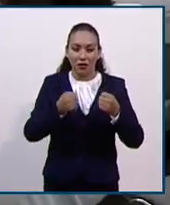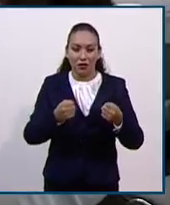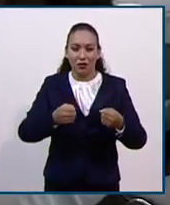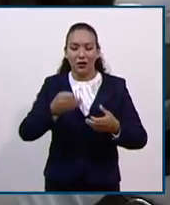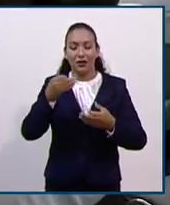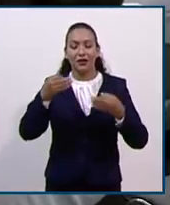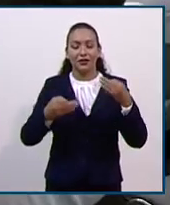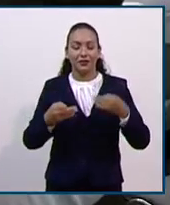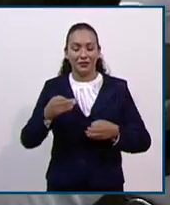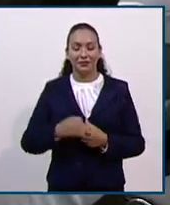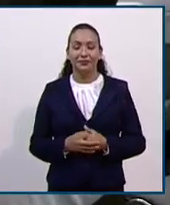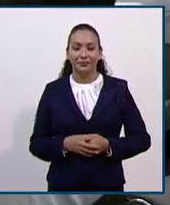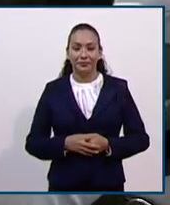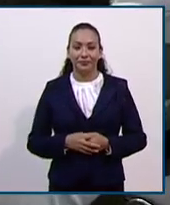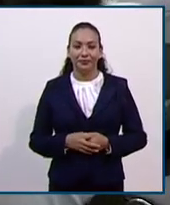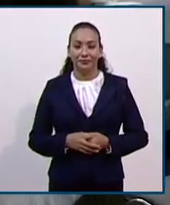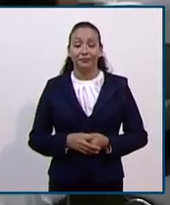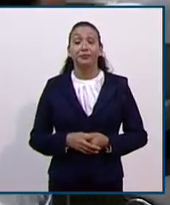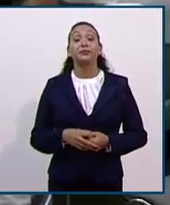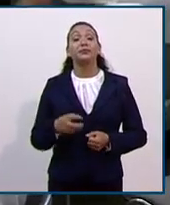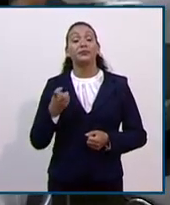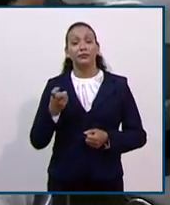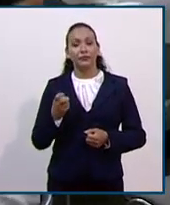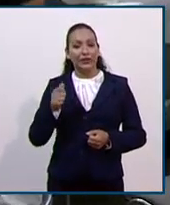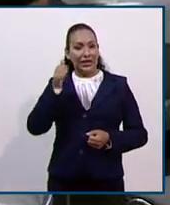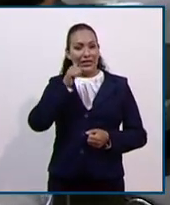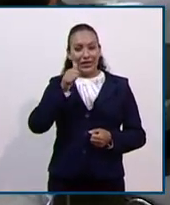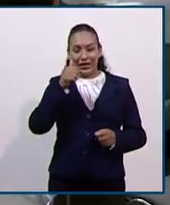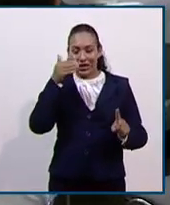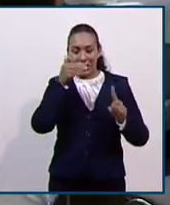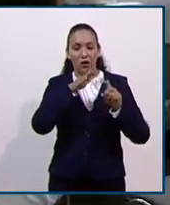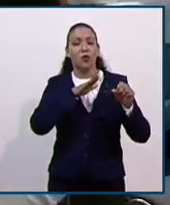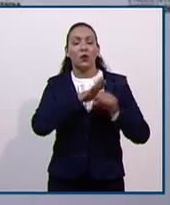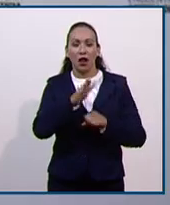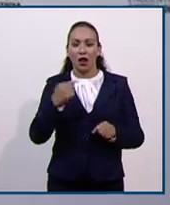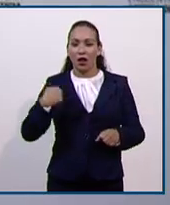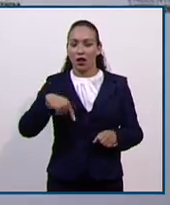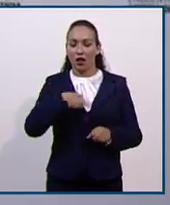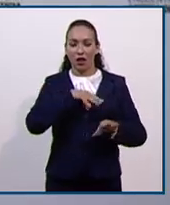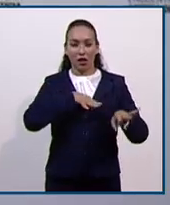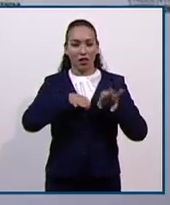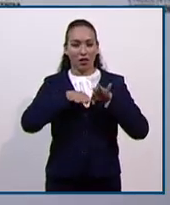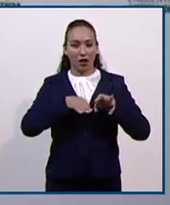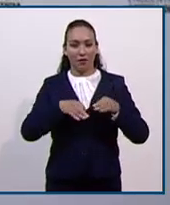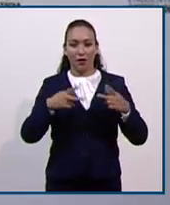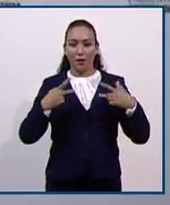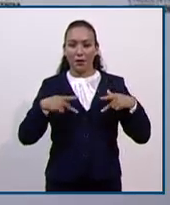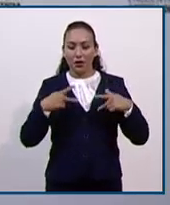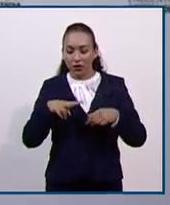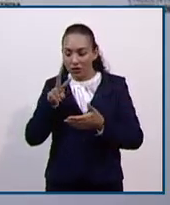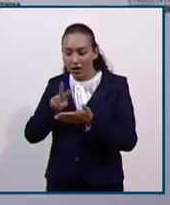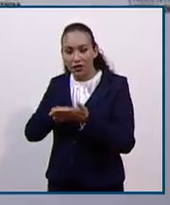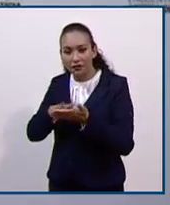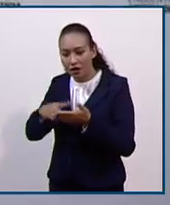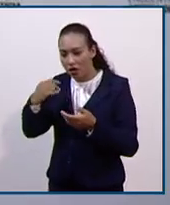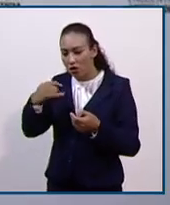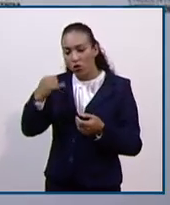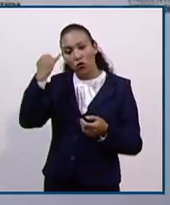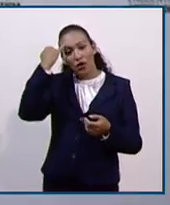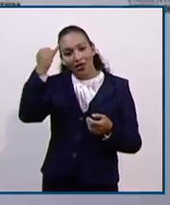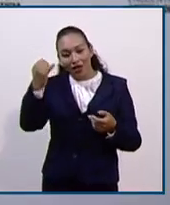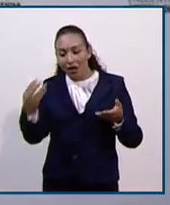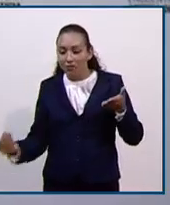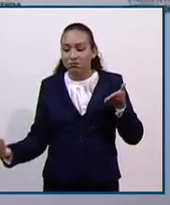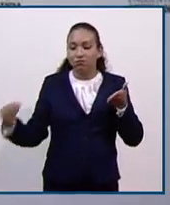patria. Esto implica poner siempre en el centro de nuestra actuación a las personas, y naturalmente a